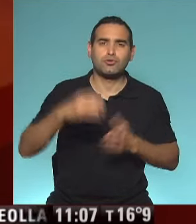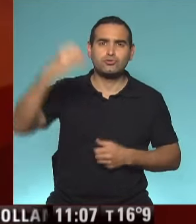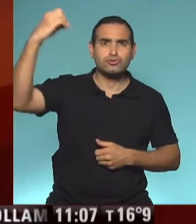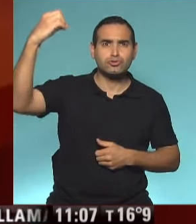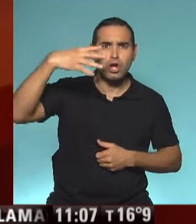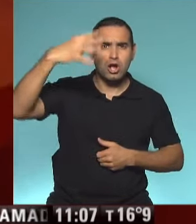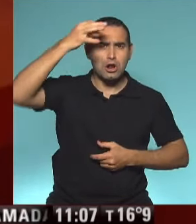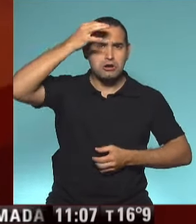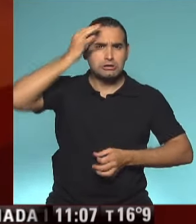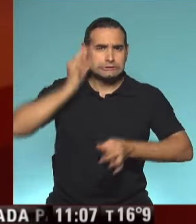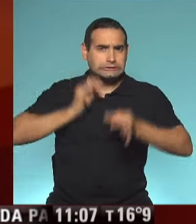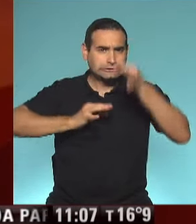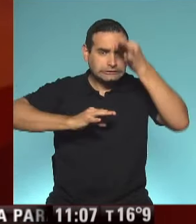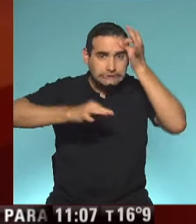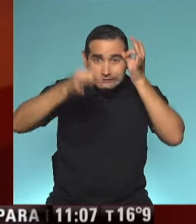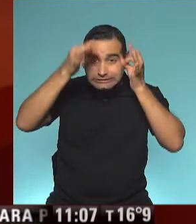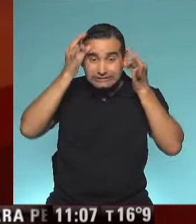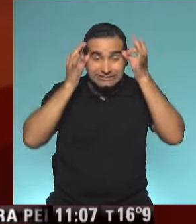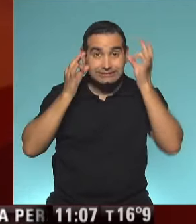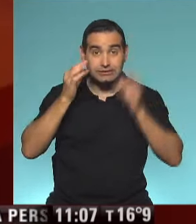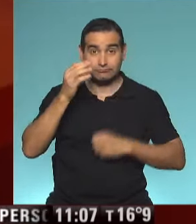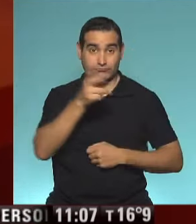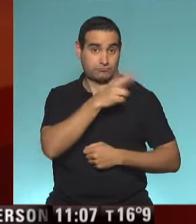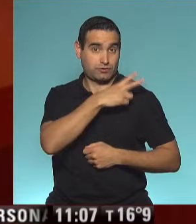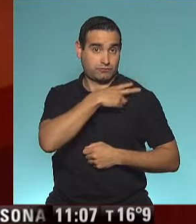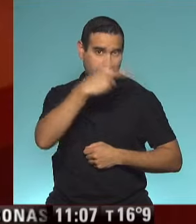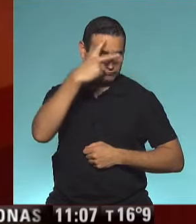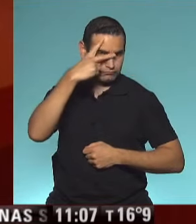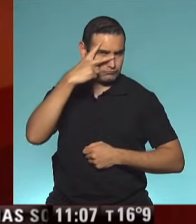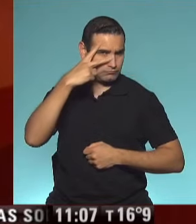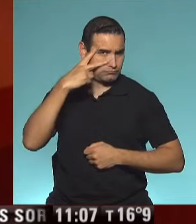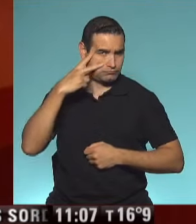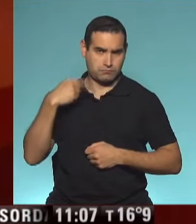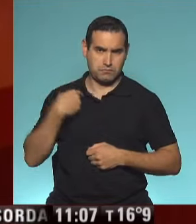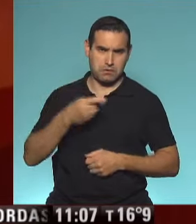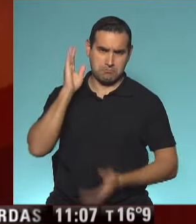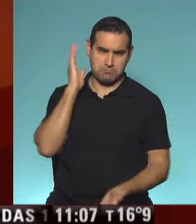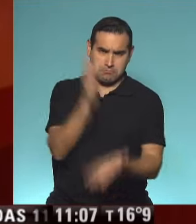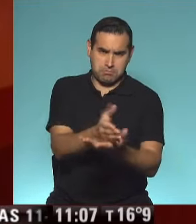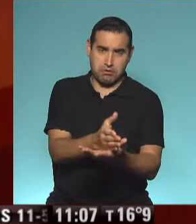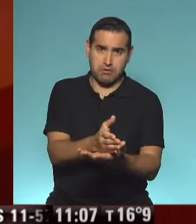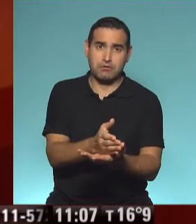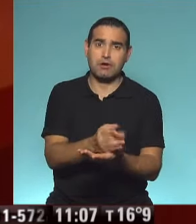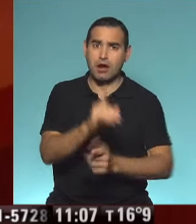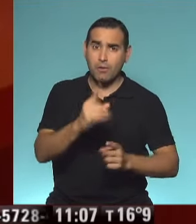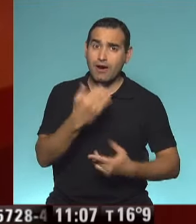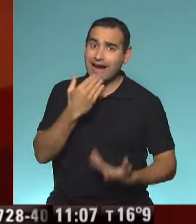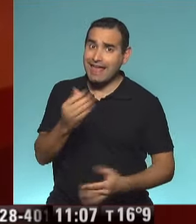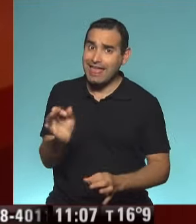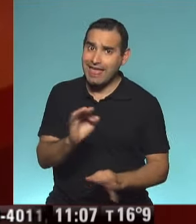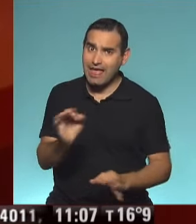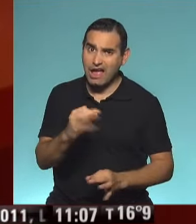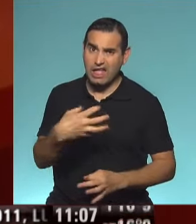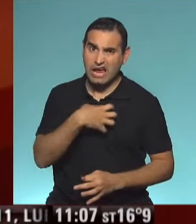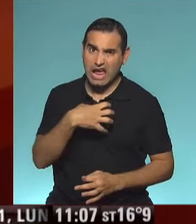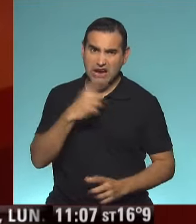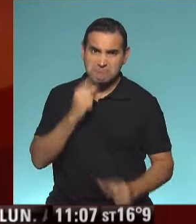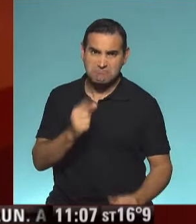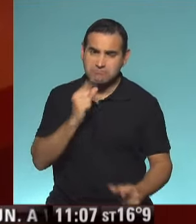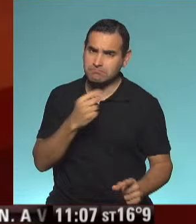trópico. El jefe pirata impuso castigos severos a los desagradecidos que se quejaban.